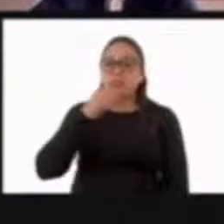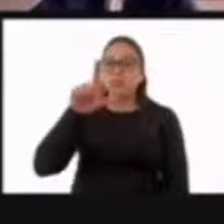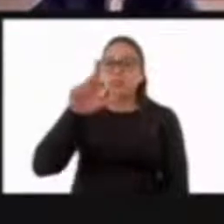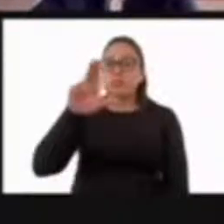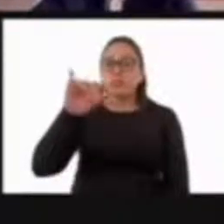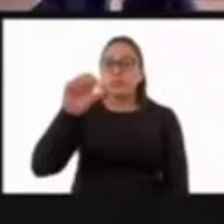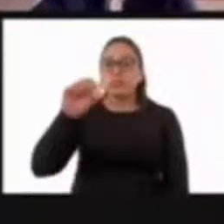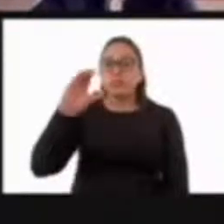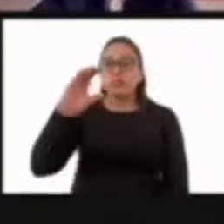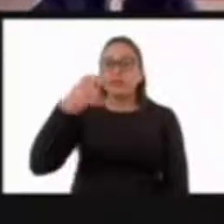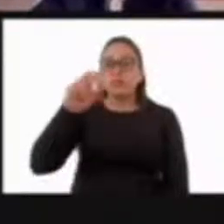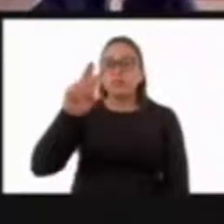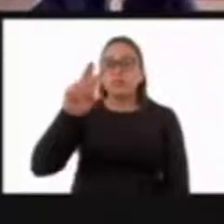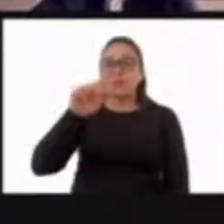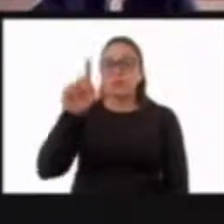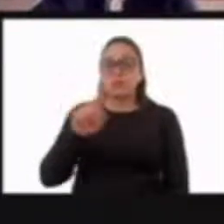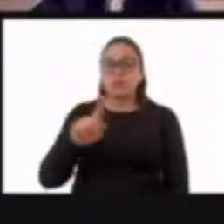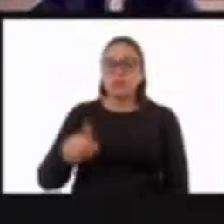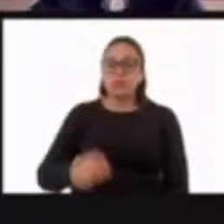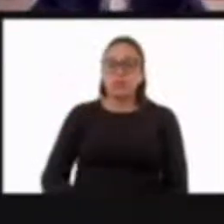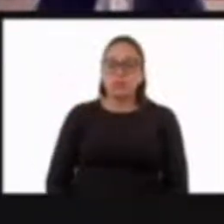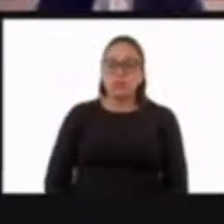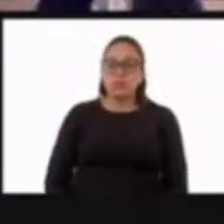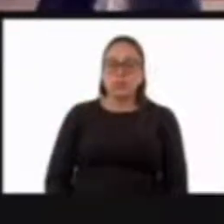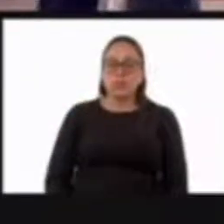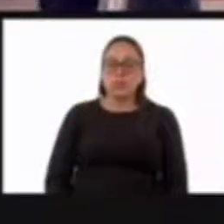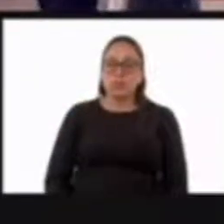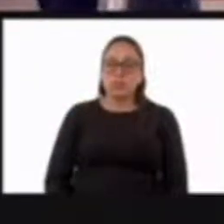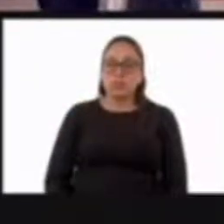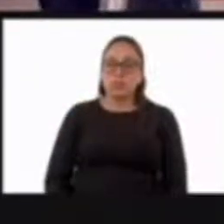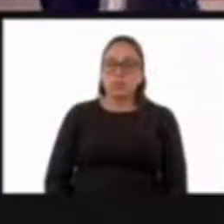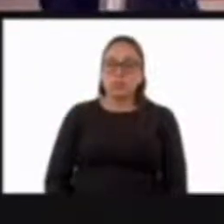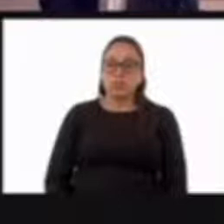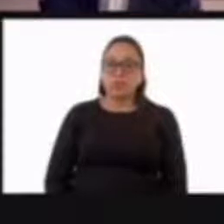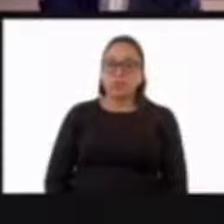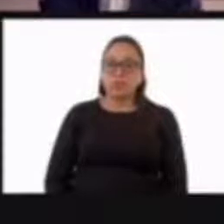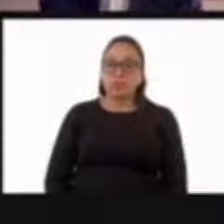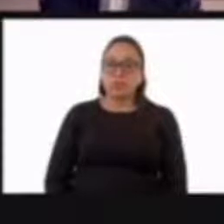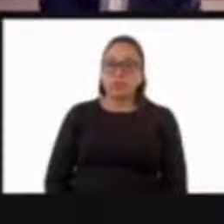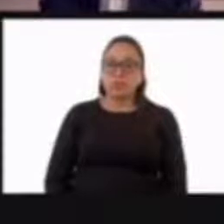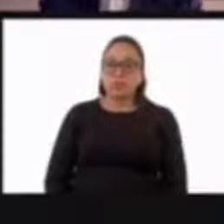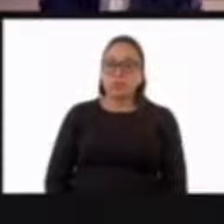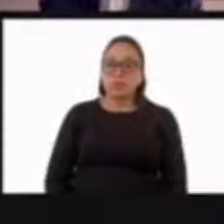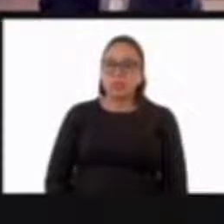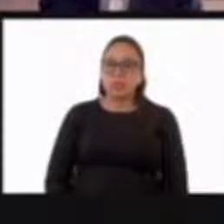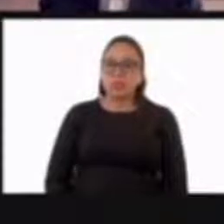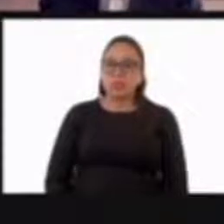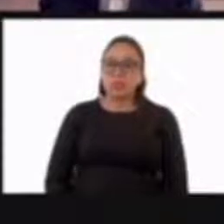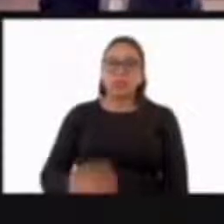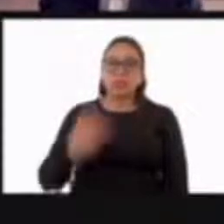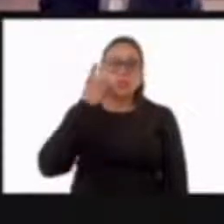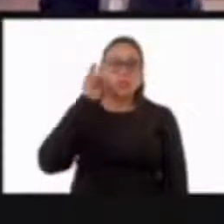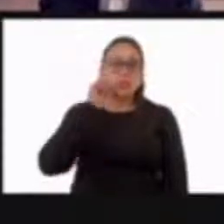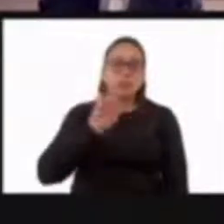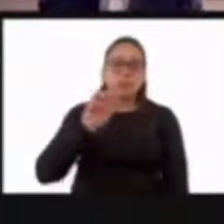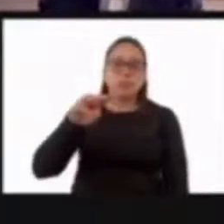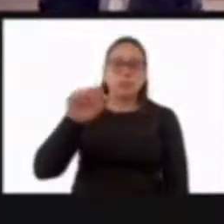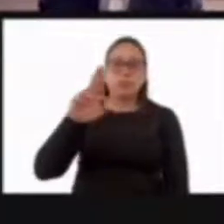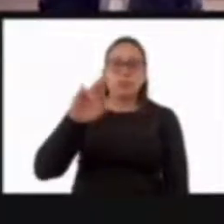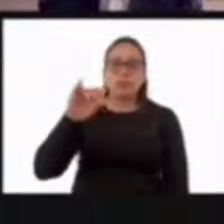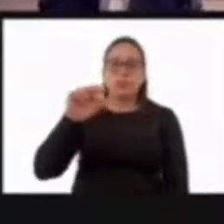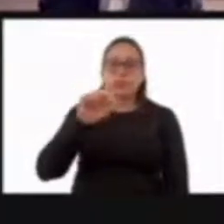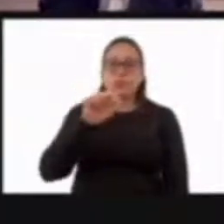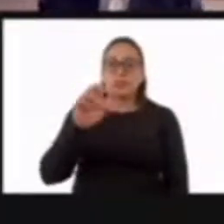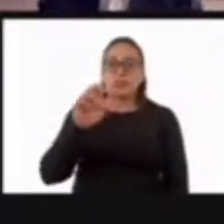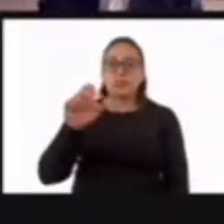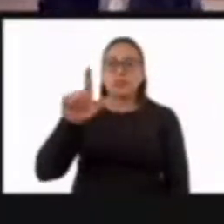también fue dirigido a la fiscalía general de justicia de la Ciudad de México a efecto de que se investigue y persiga a los autores de este tipo de fraudes también fue